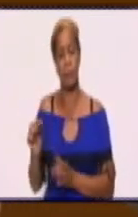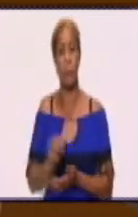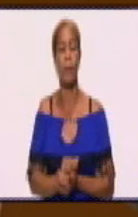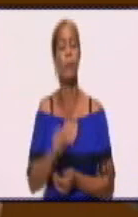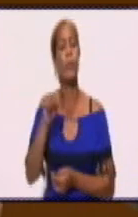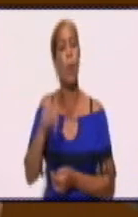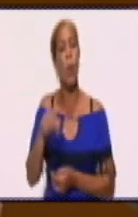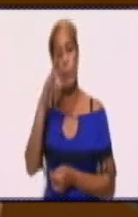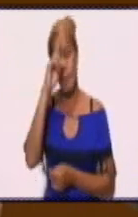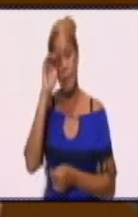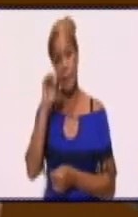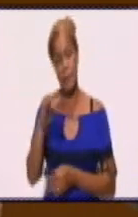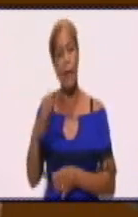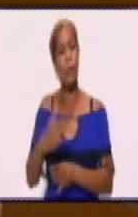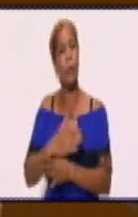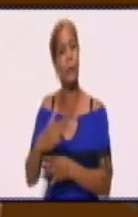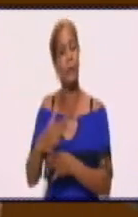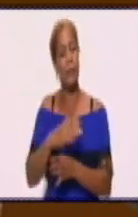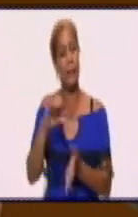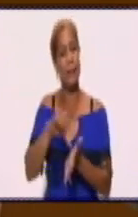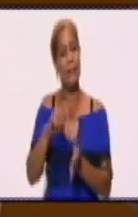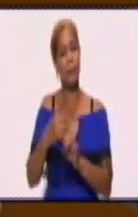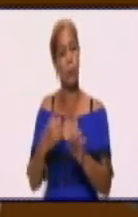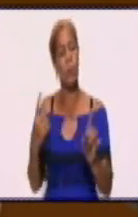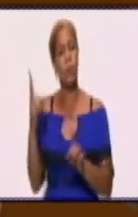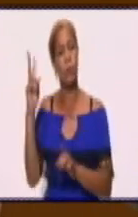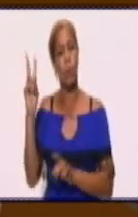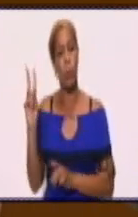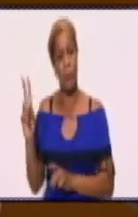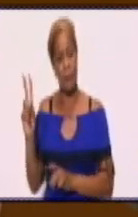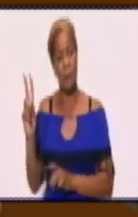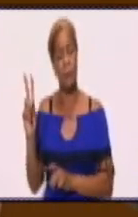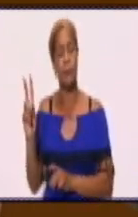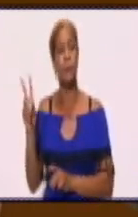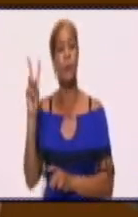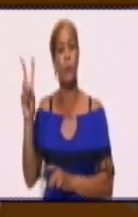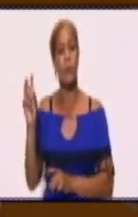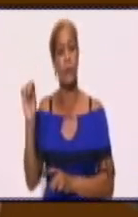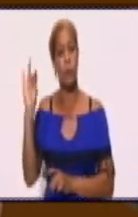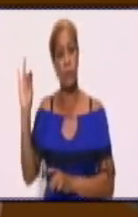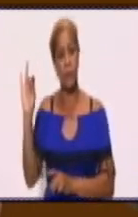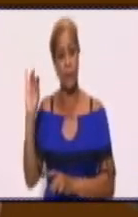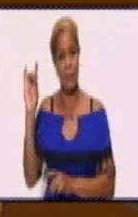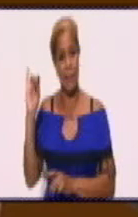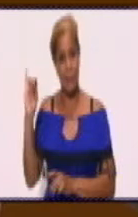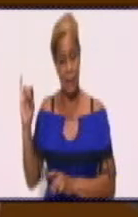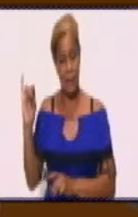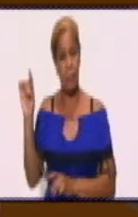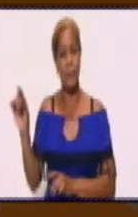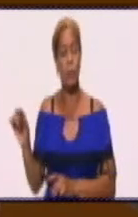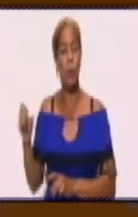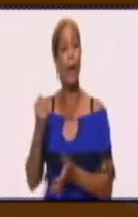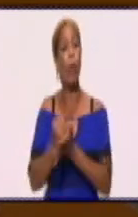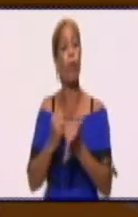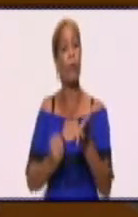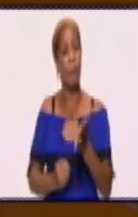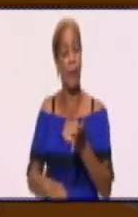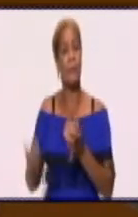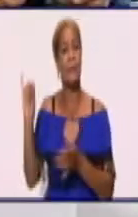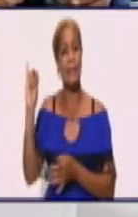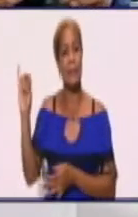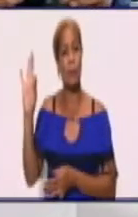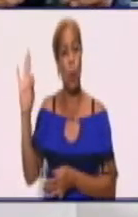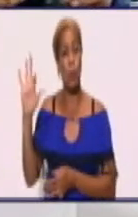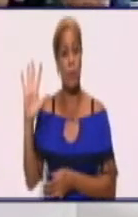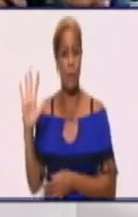permanecen ingresados en los diferentes centros de aislamiento 2.276 personas. Confirmados activos tenemos